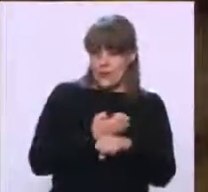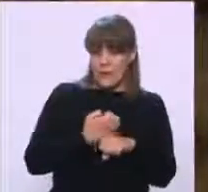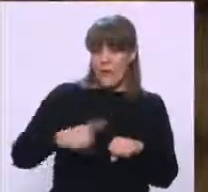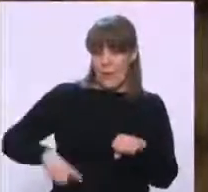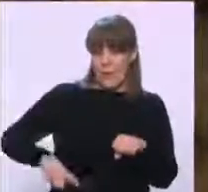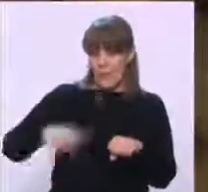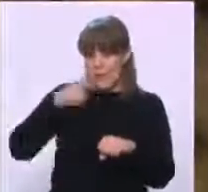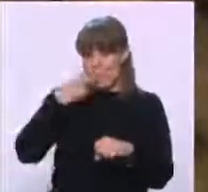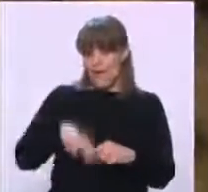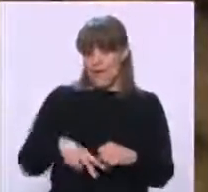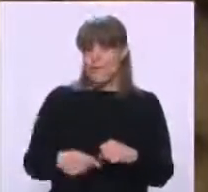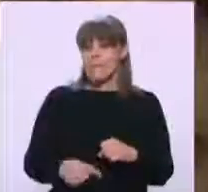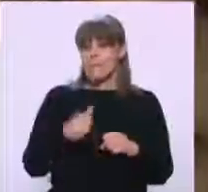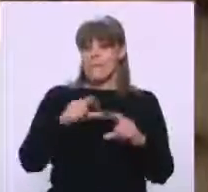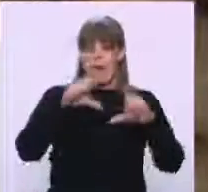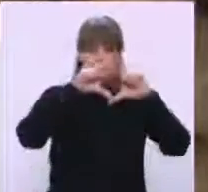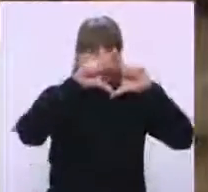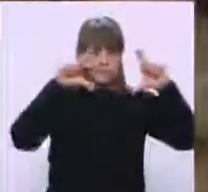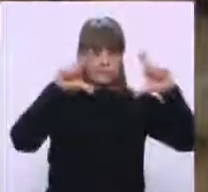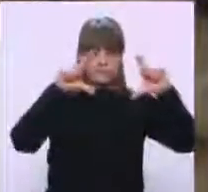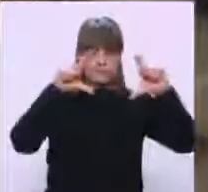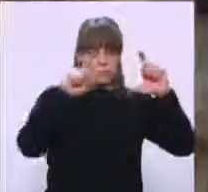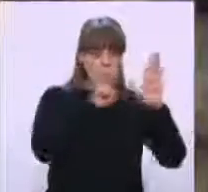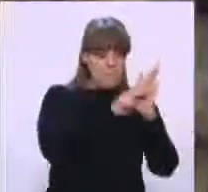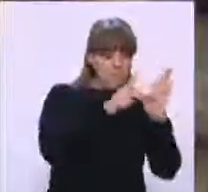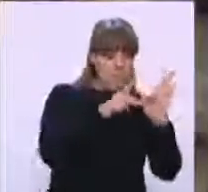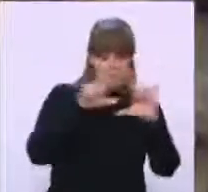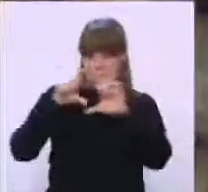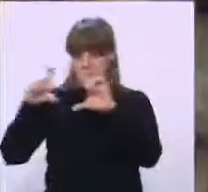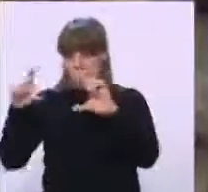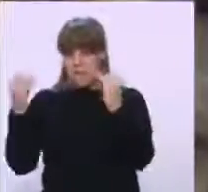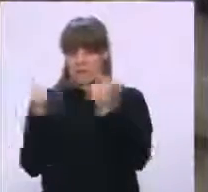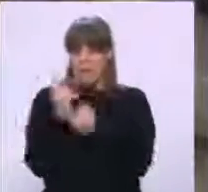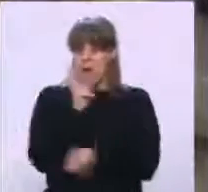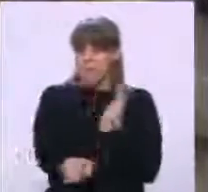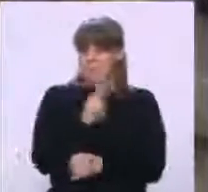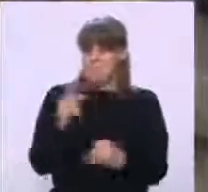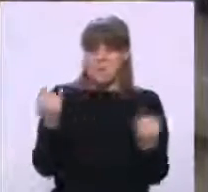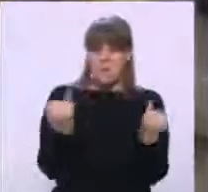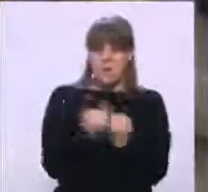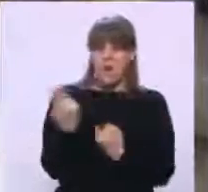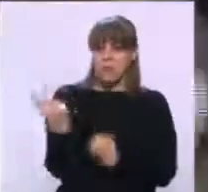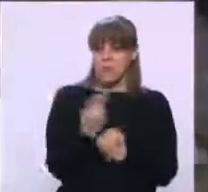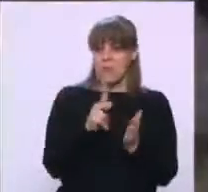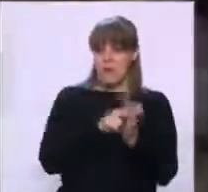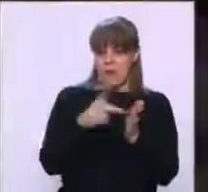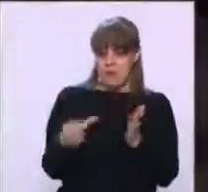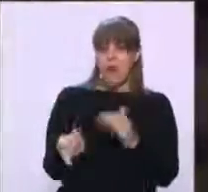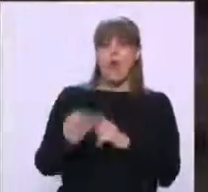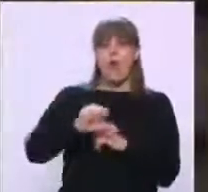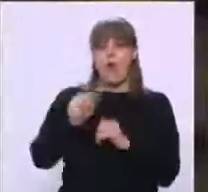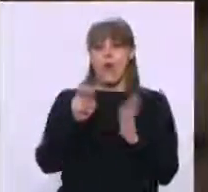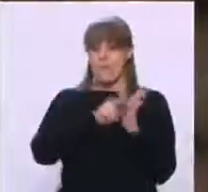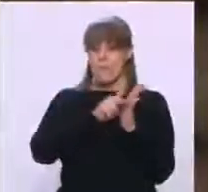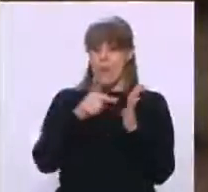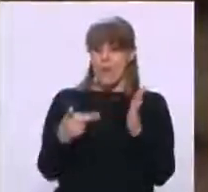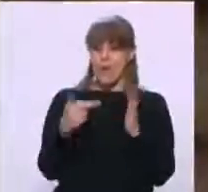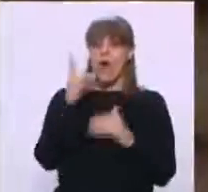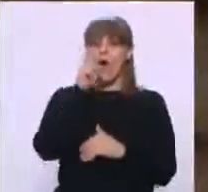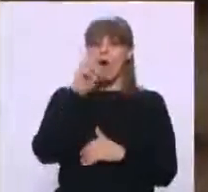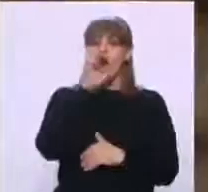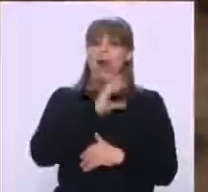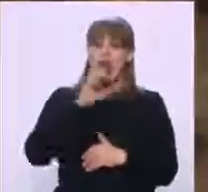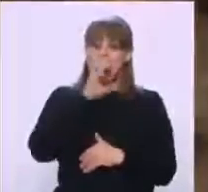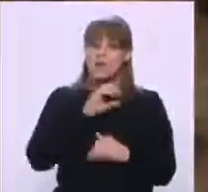primera plana es exactamente la misma que publica el Universal. No solamente eso, otro periódico también de